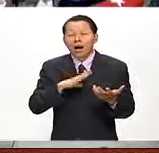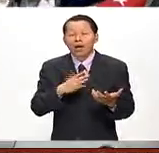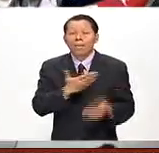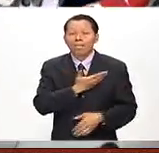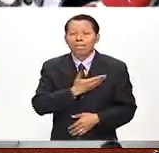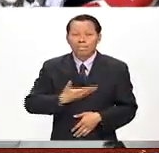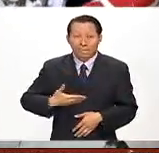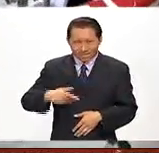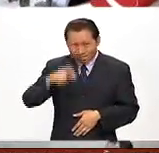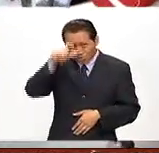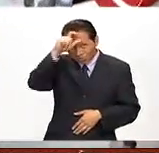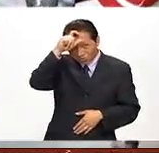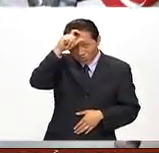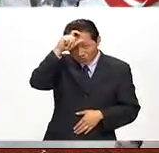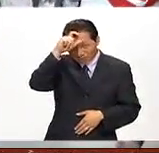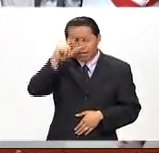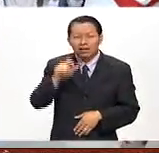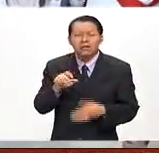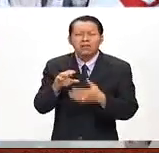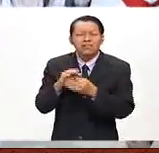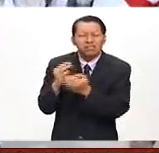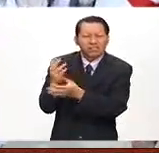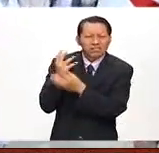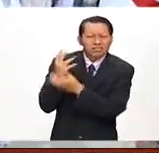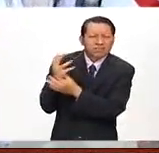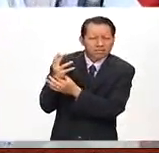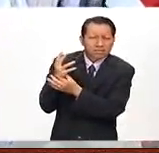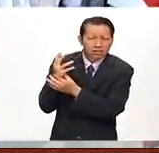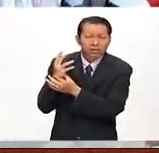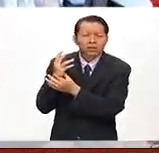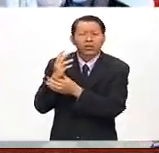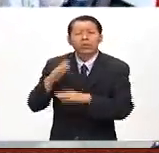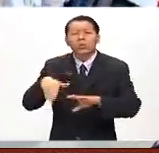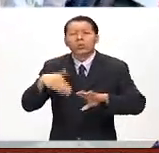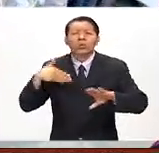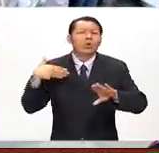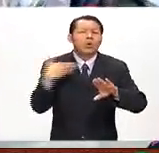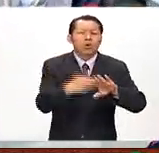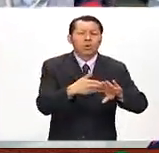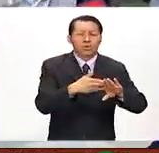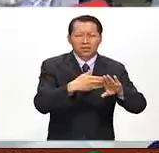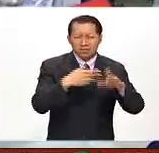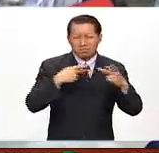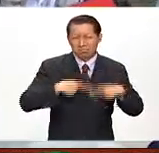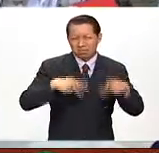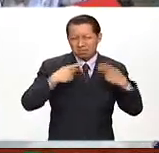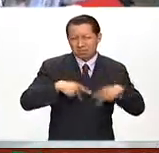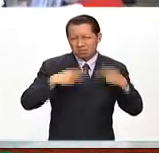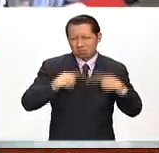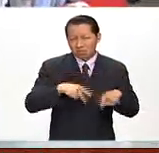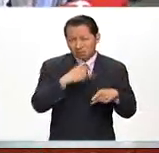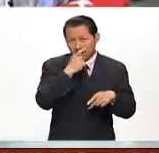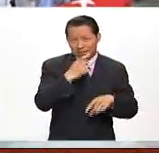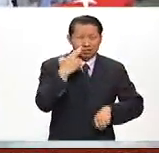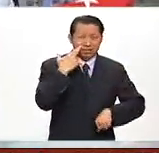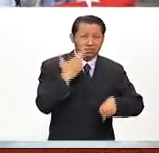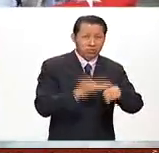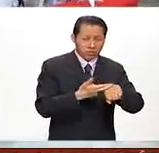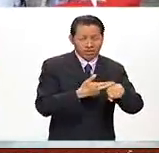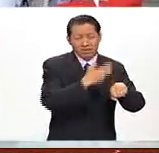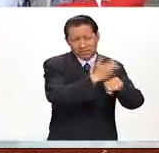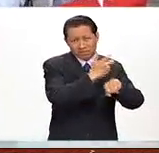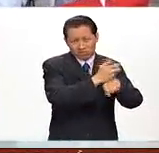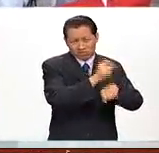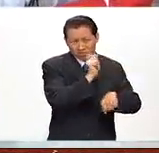presidente turco, Recep Tayyip Erdogan, dijo que o acusó a Fethullah Gülen como uno de los responsables, quien se encuentra en Estados